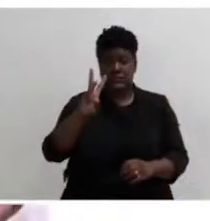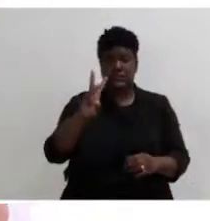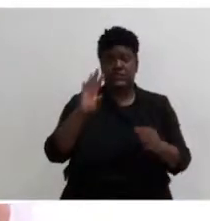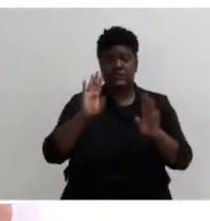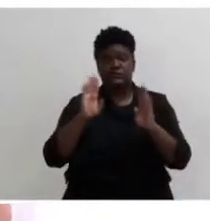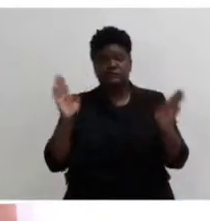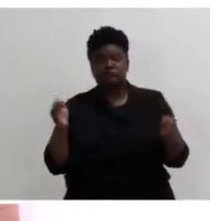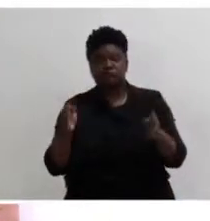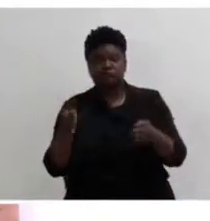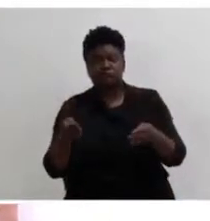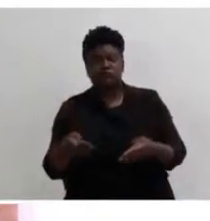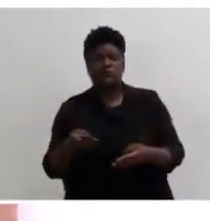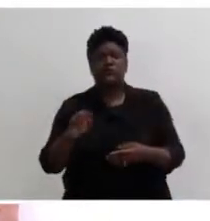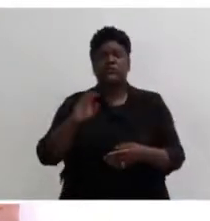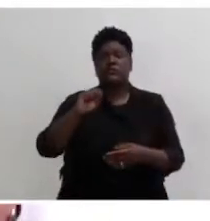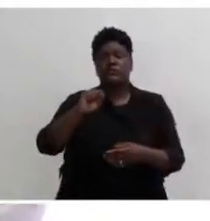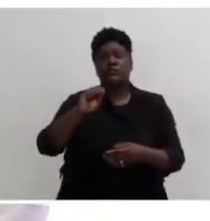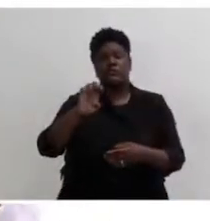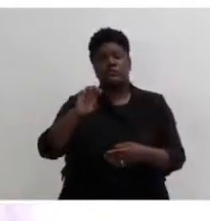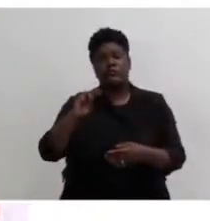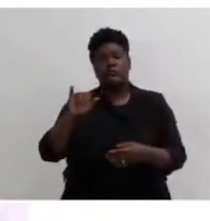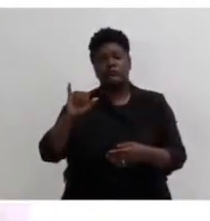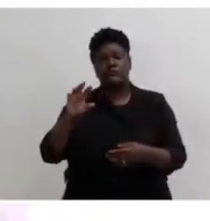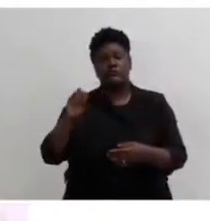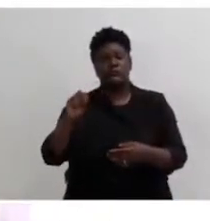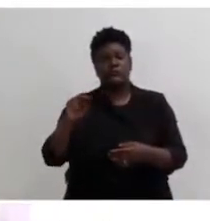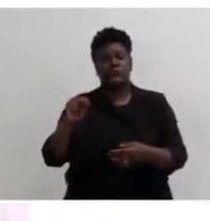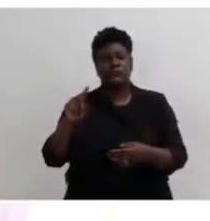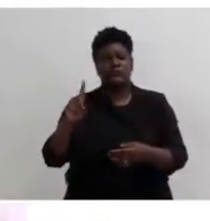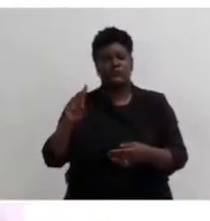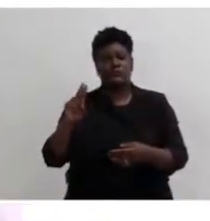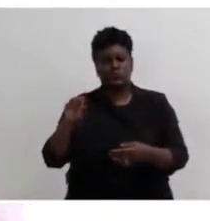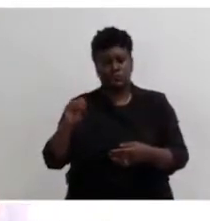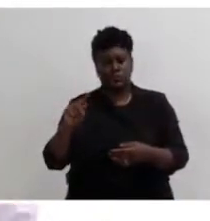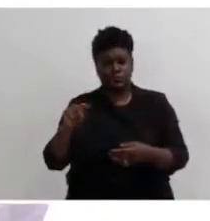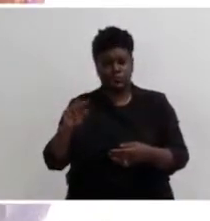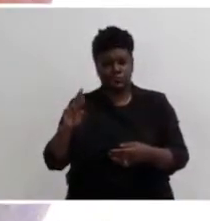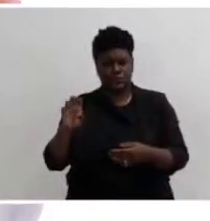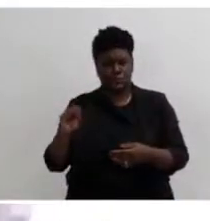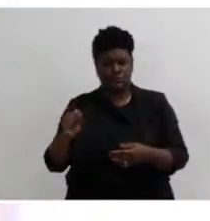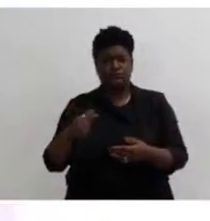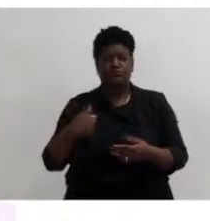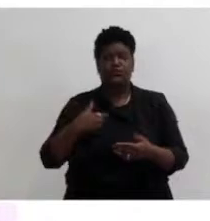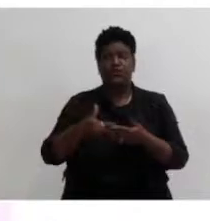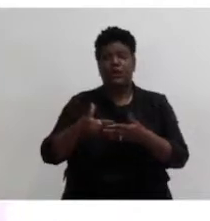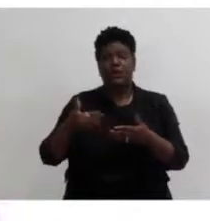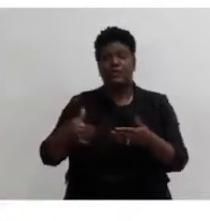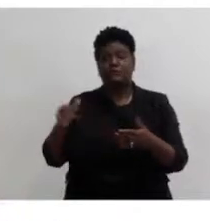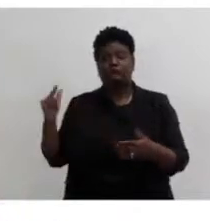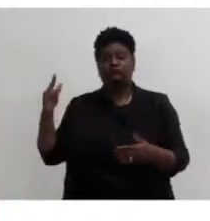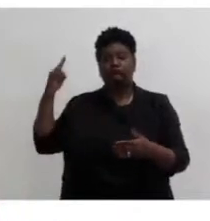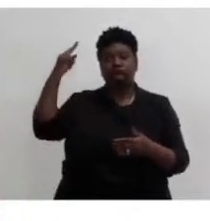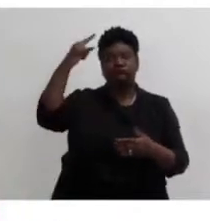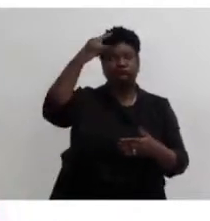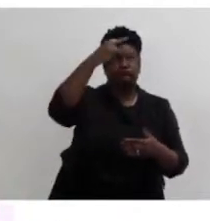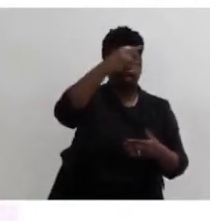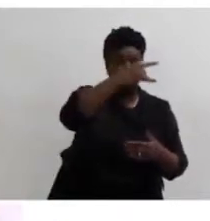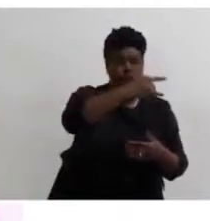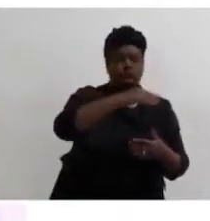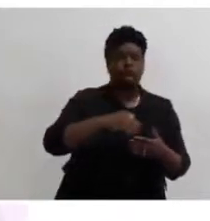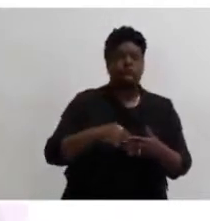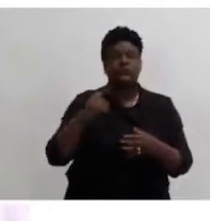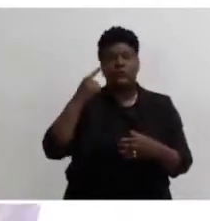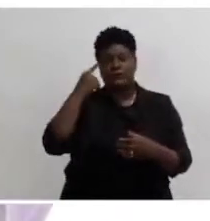Por ello, adelanté mi viaje y me registré en uno de ellos, que era Understanding the Business of